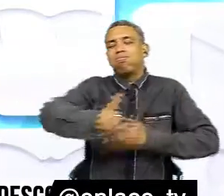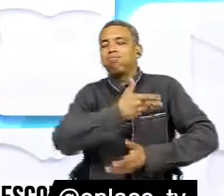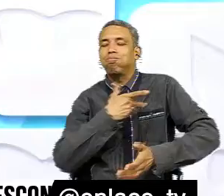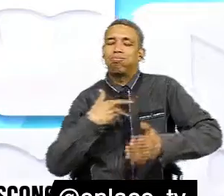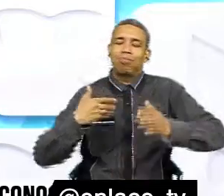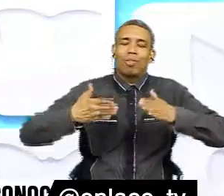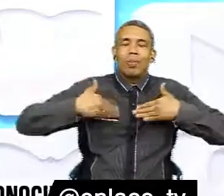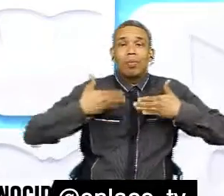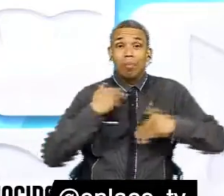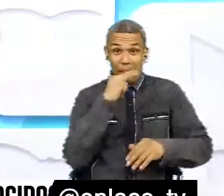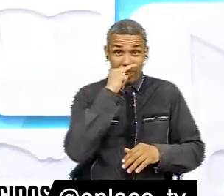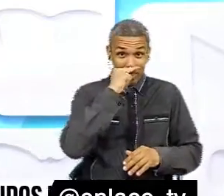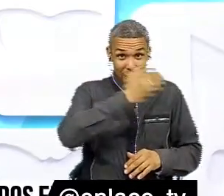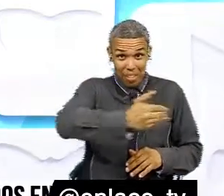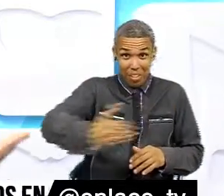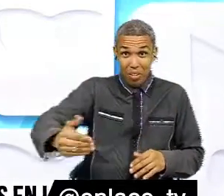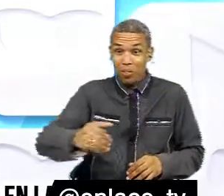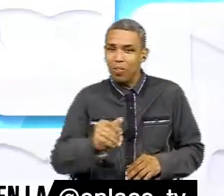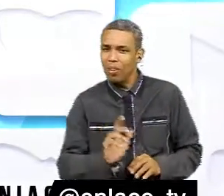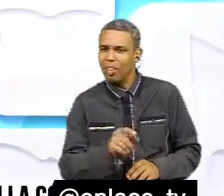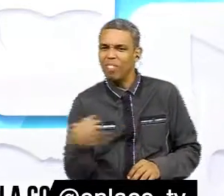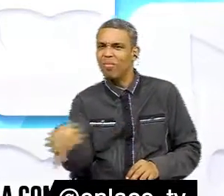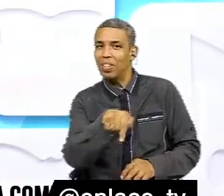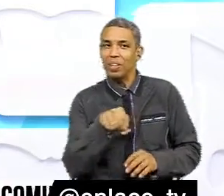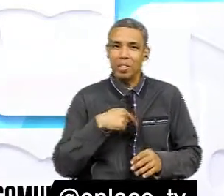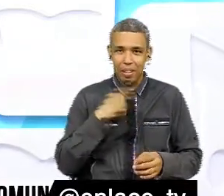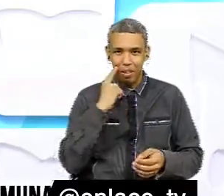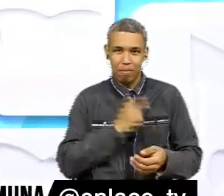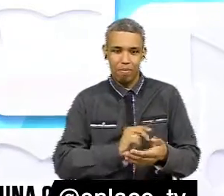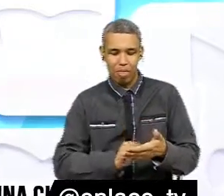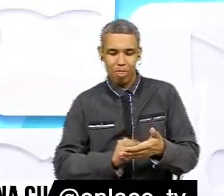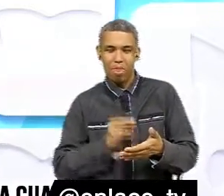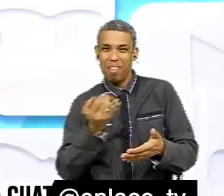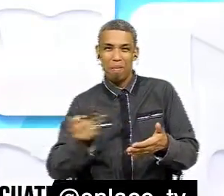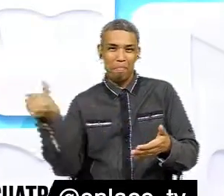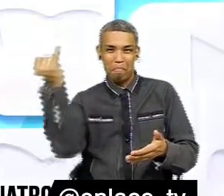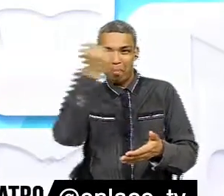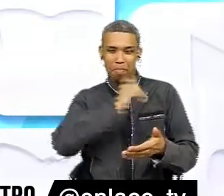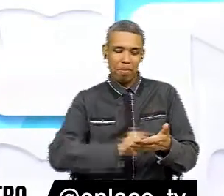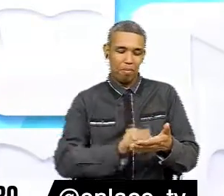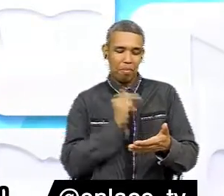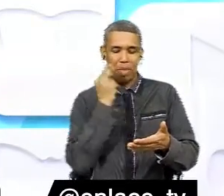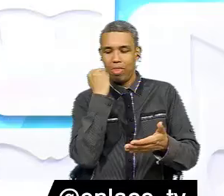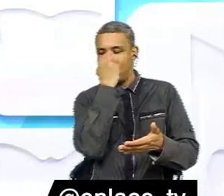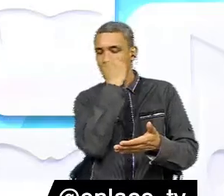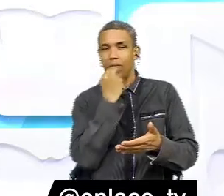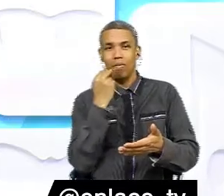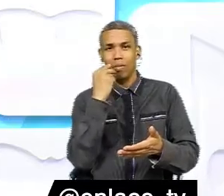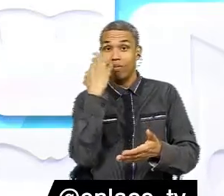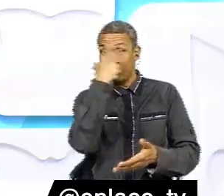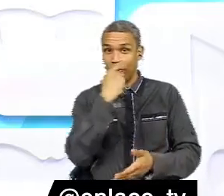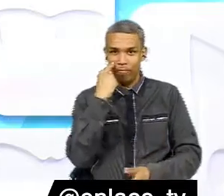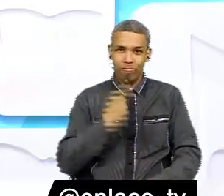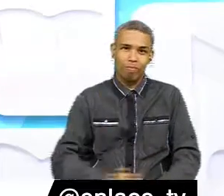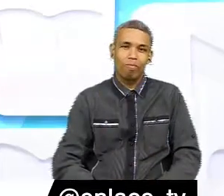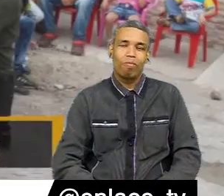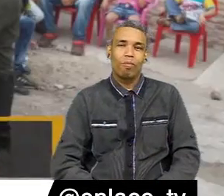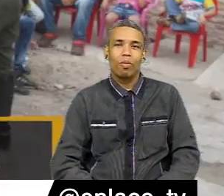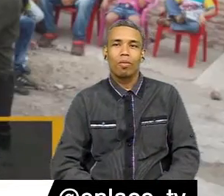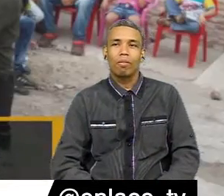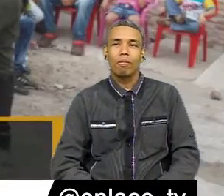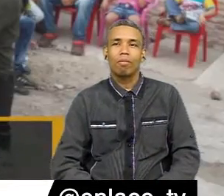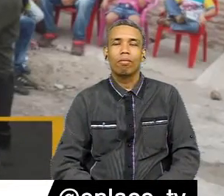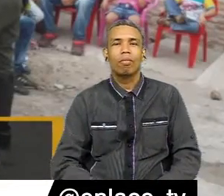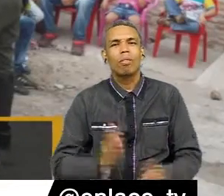Los niños de este sector disfrutaron de pintucarita, exposición canina y otras actividades. Lo que se buscó